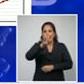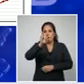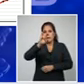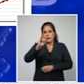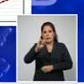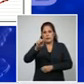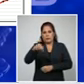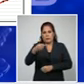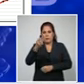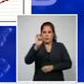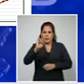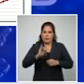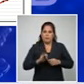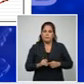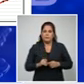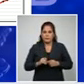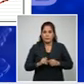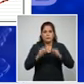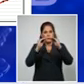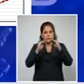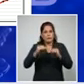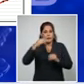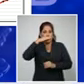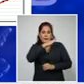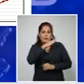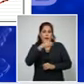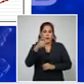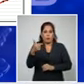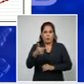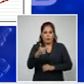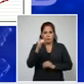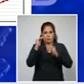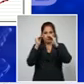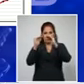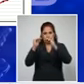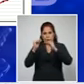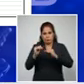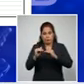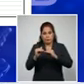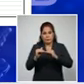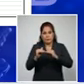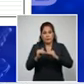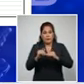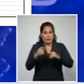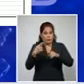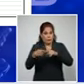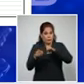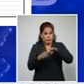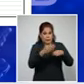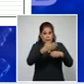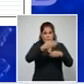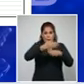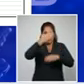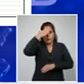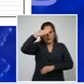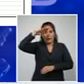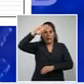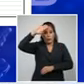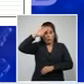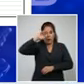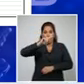360,7. Le sigue Guisa y Iguaní. Y en el caso de Santiago de Cuba, una